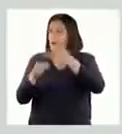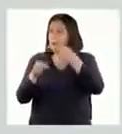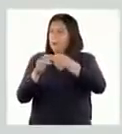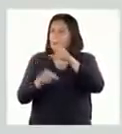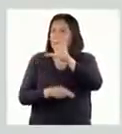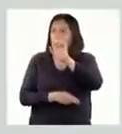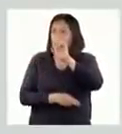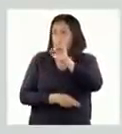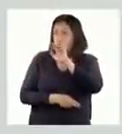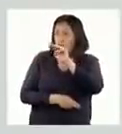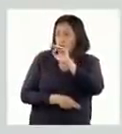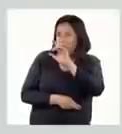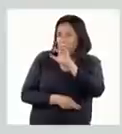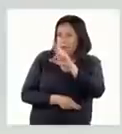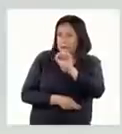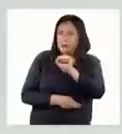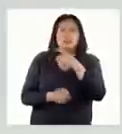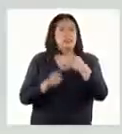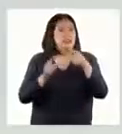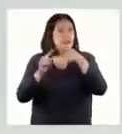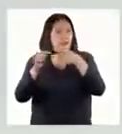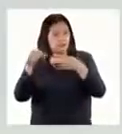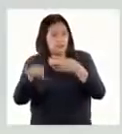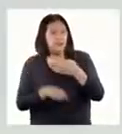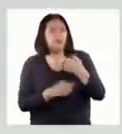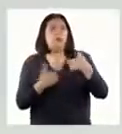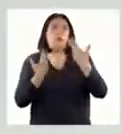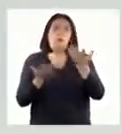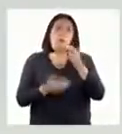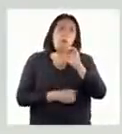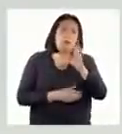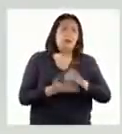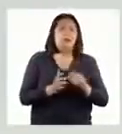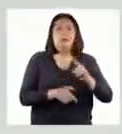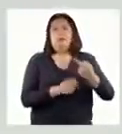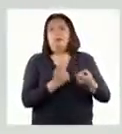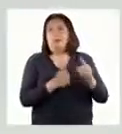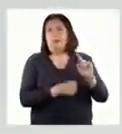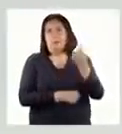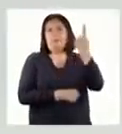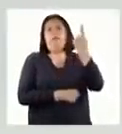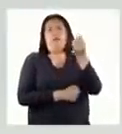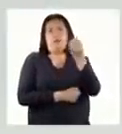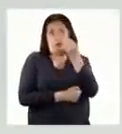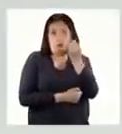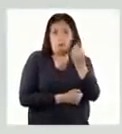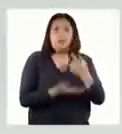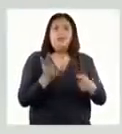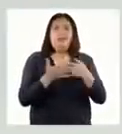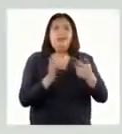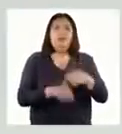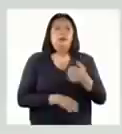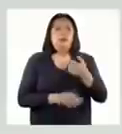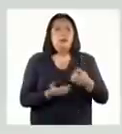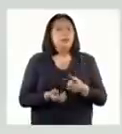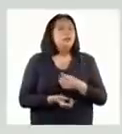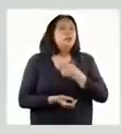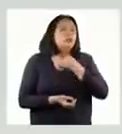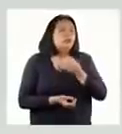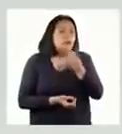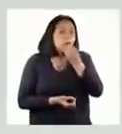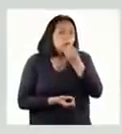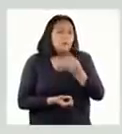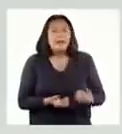parte, son de varios tipos. Pueden ser consumidores primarios, que son los animales herbívoros,